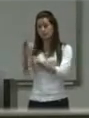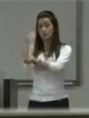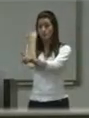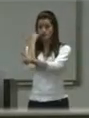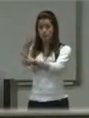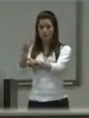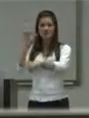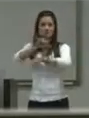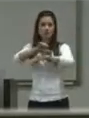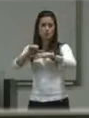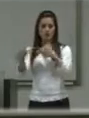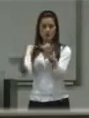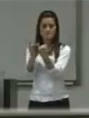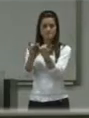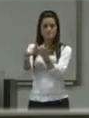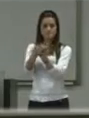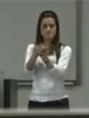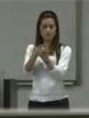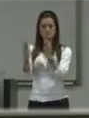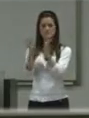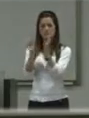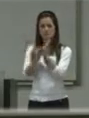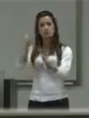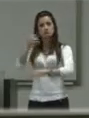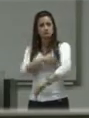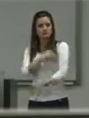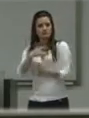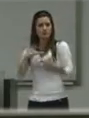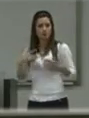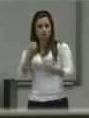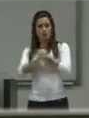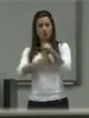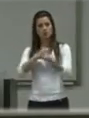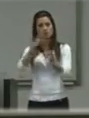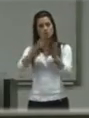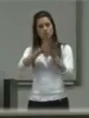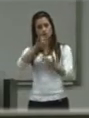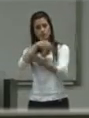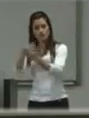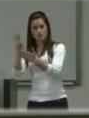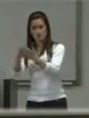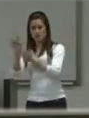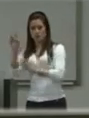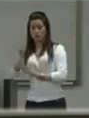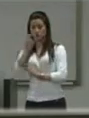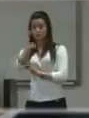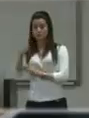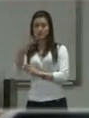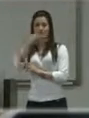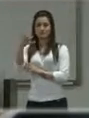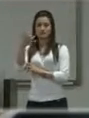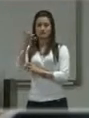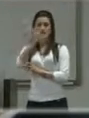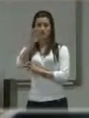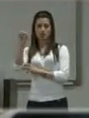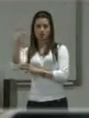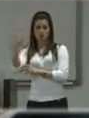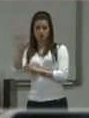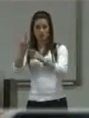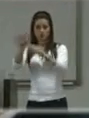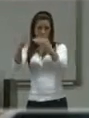mayor frecuencia según lo que nos reportó el Ministerio de salud entre 2009 y 2011 505 mujeres con discapacidad fueron esterilizadas